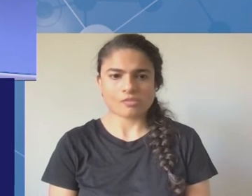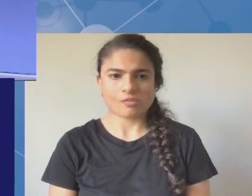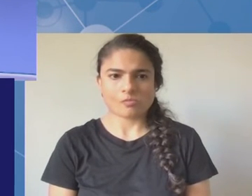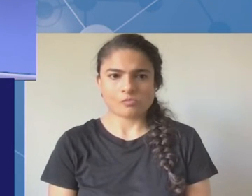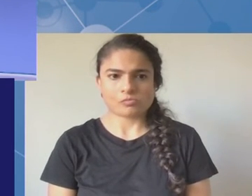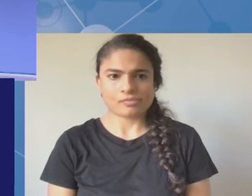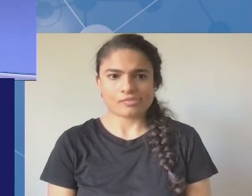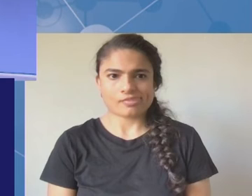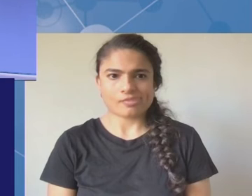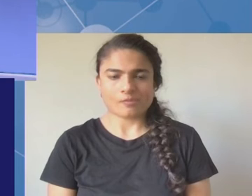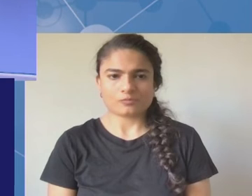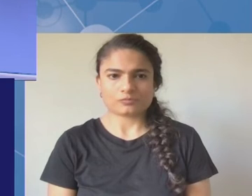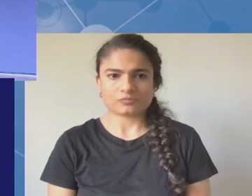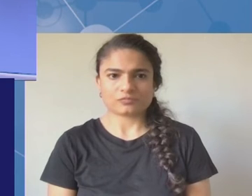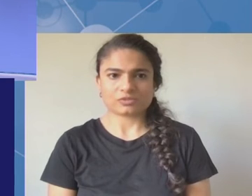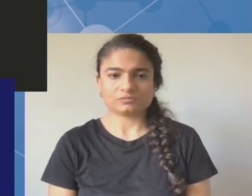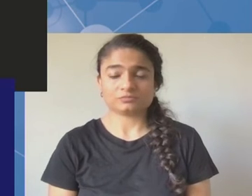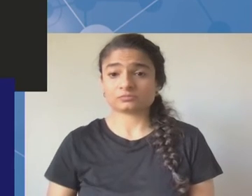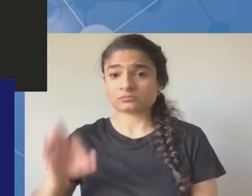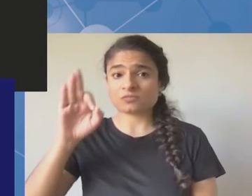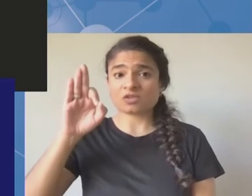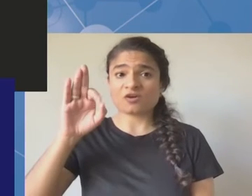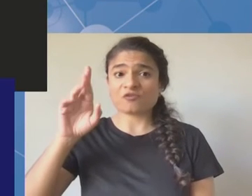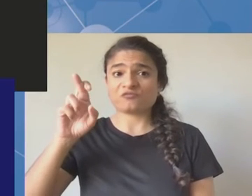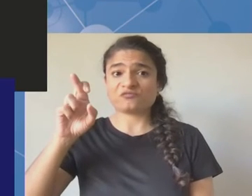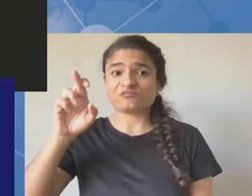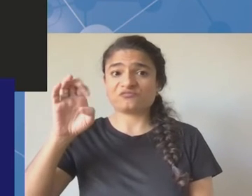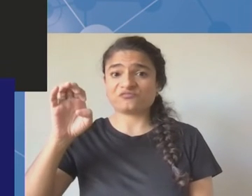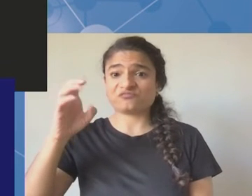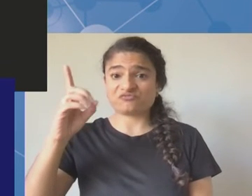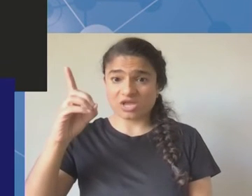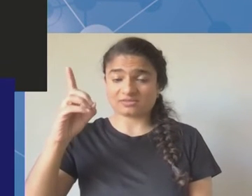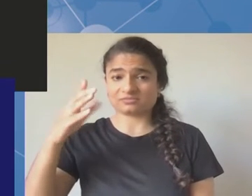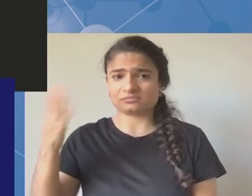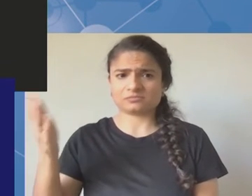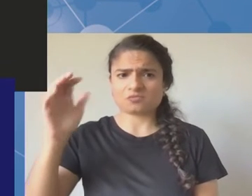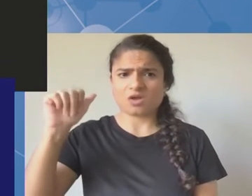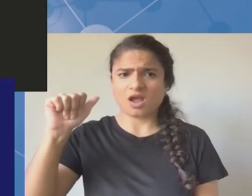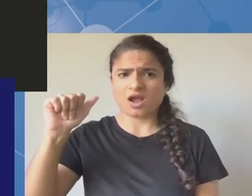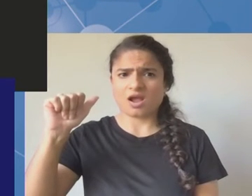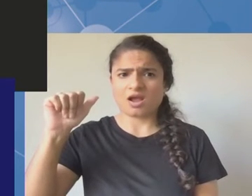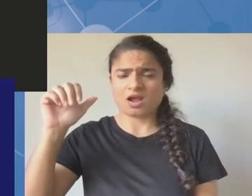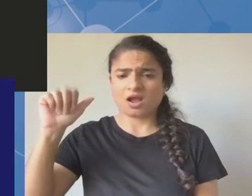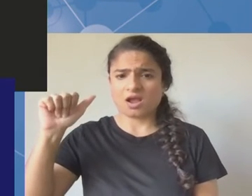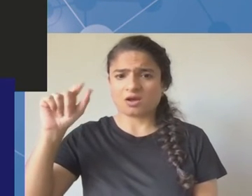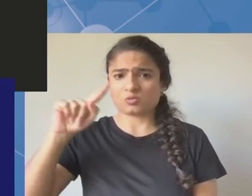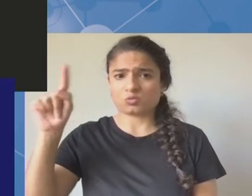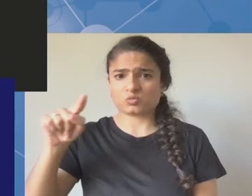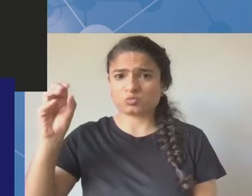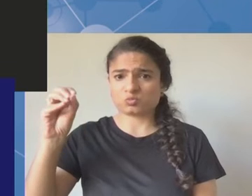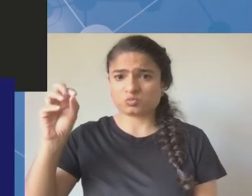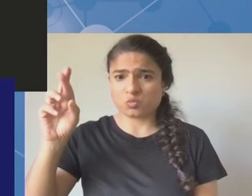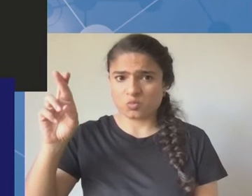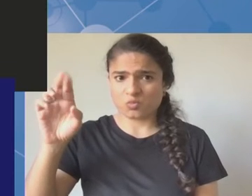Buenos días a todos. Gracias a todos. Gracias, señor presidente, por otorgarme